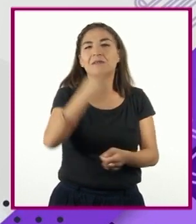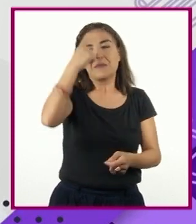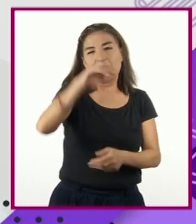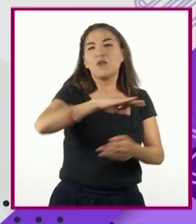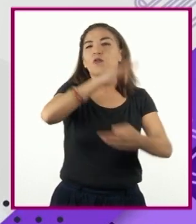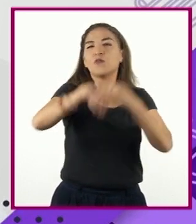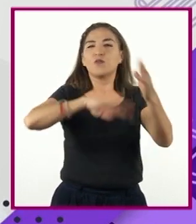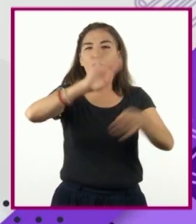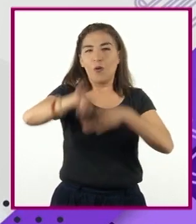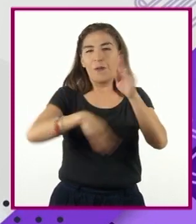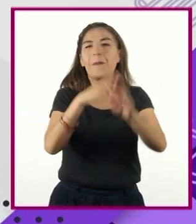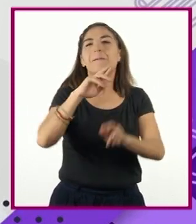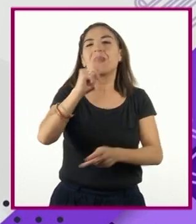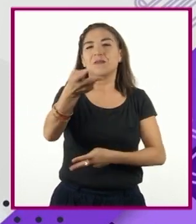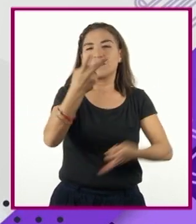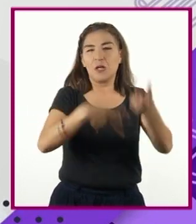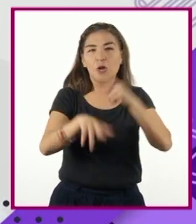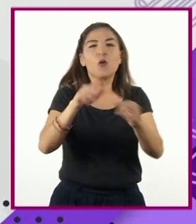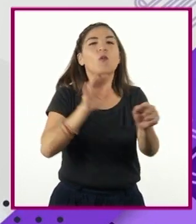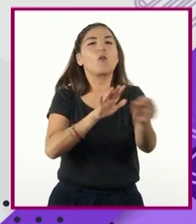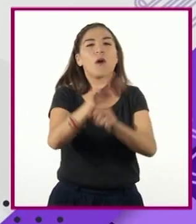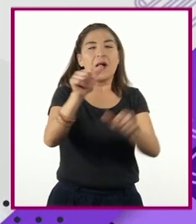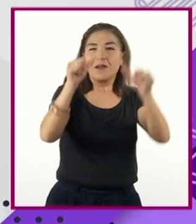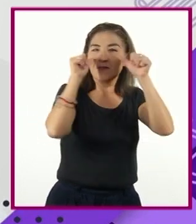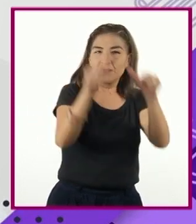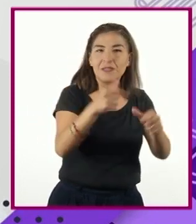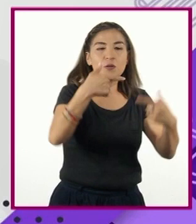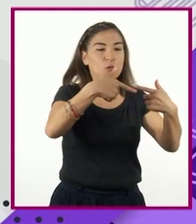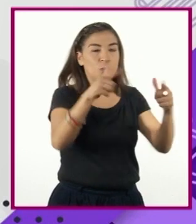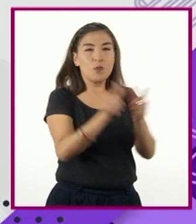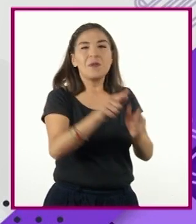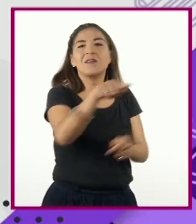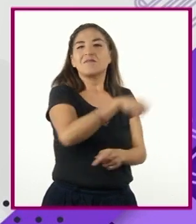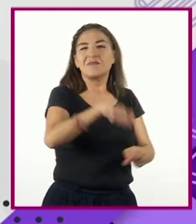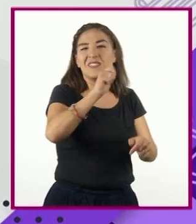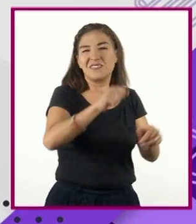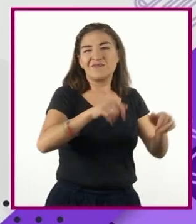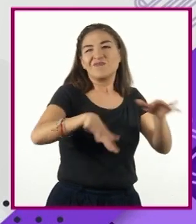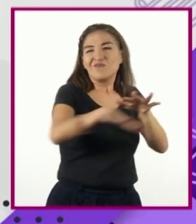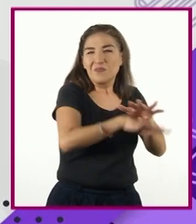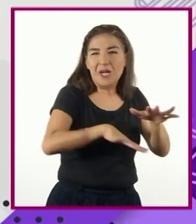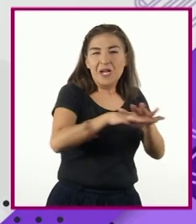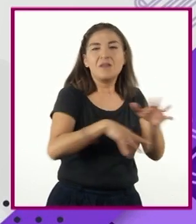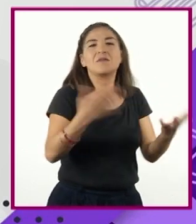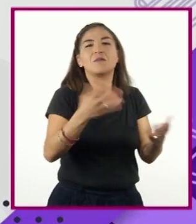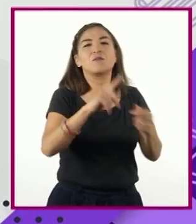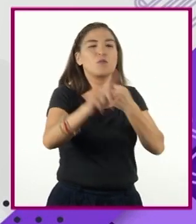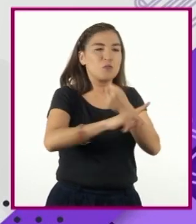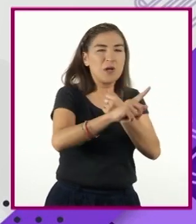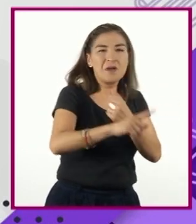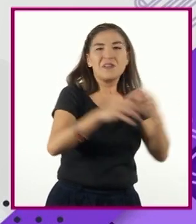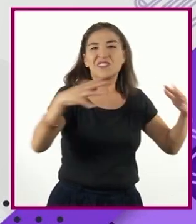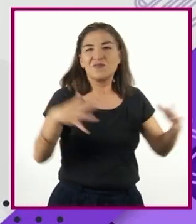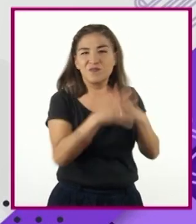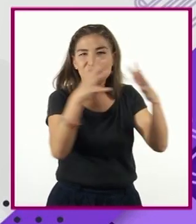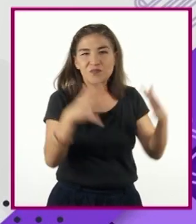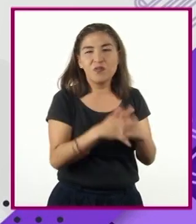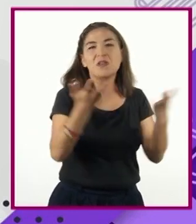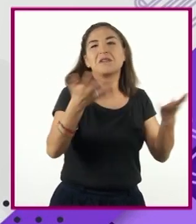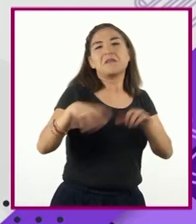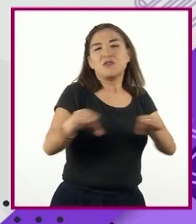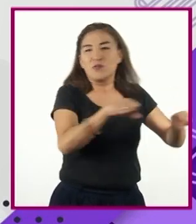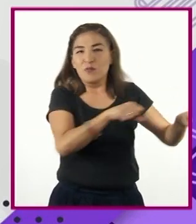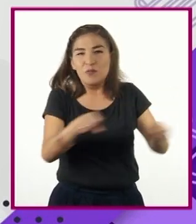el mundo, centrando su atención en los grupos más vulnerables por conflictos bélicos, desastres